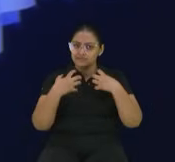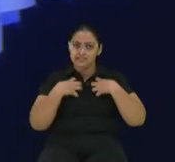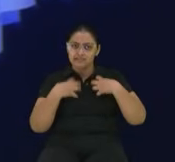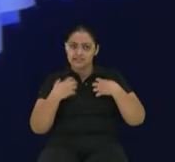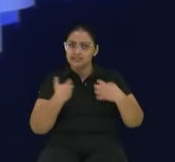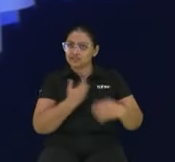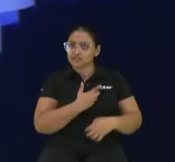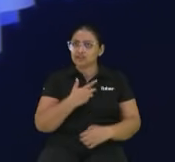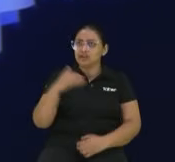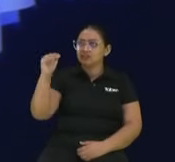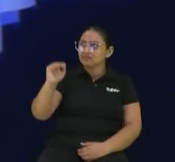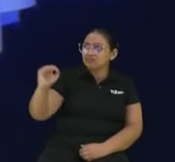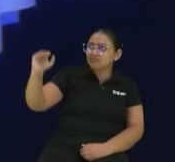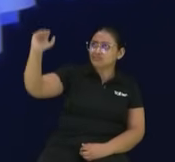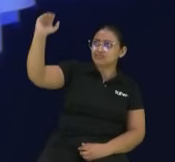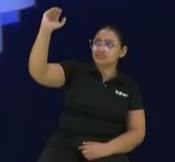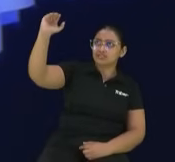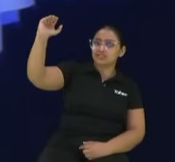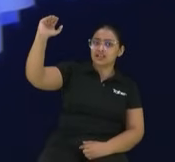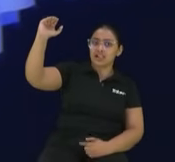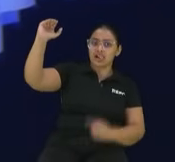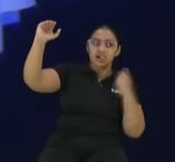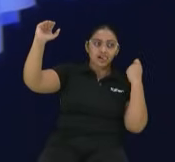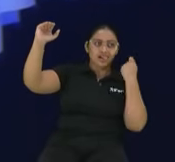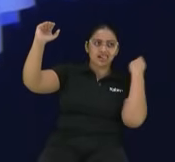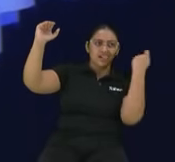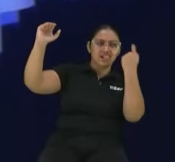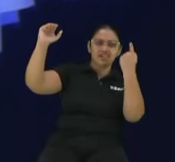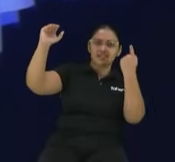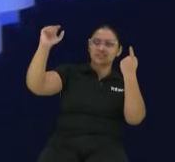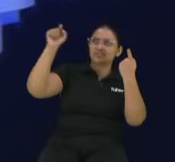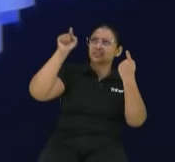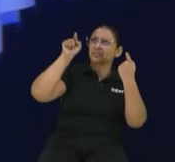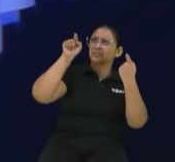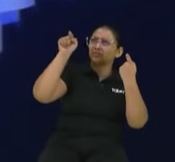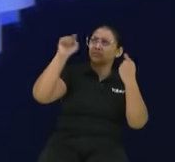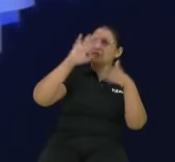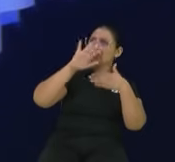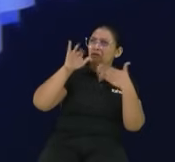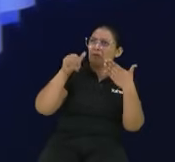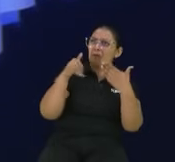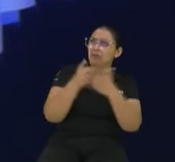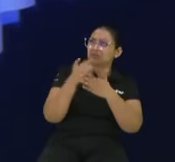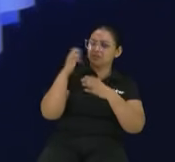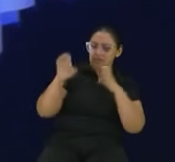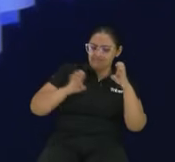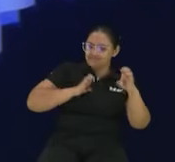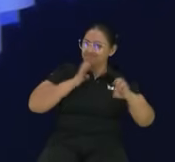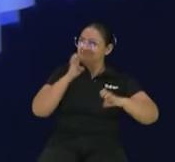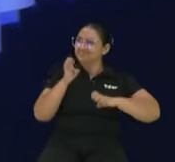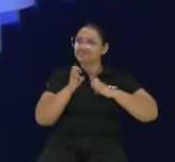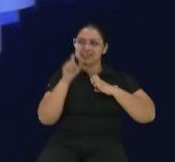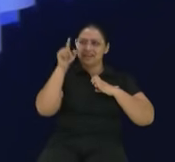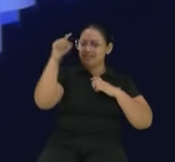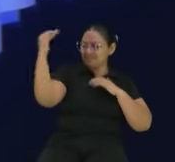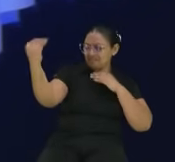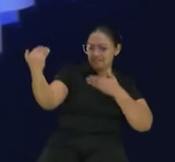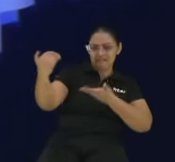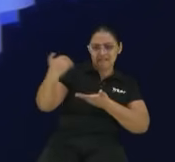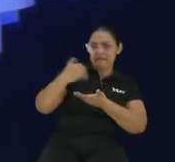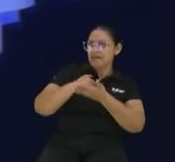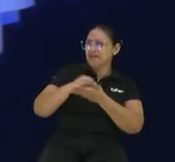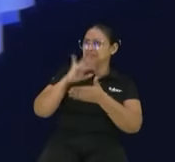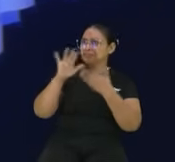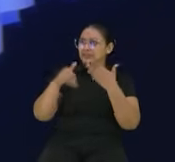Y ese muchacho dijo lo siguiente tú vienes a mí con toda la motivación del mundo con toda